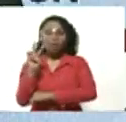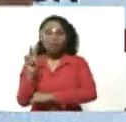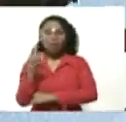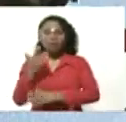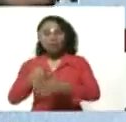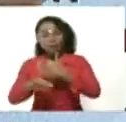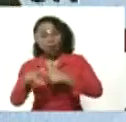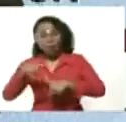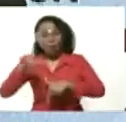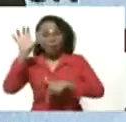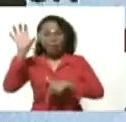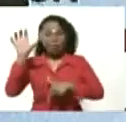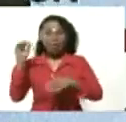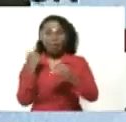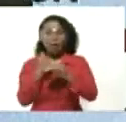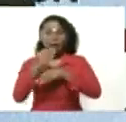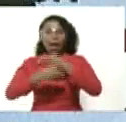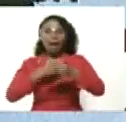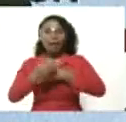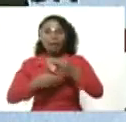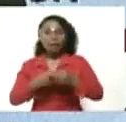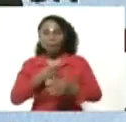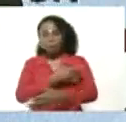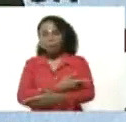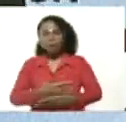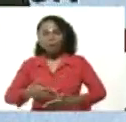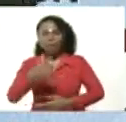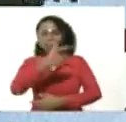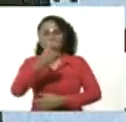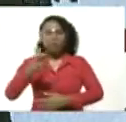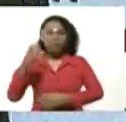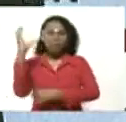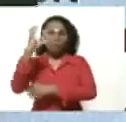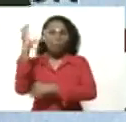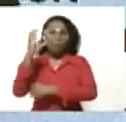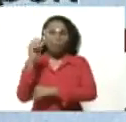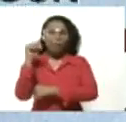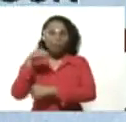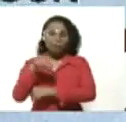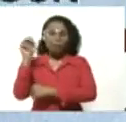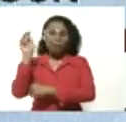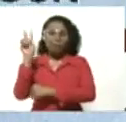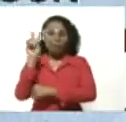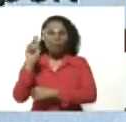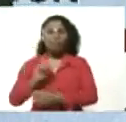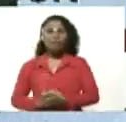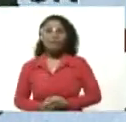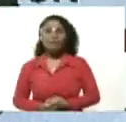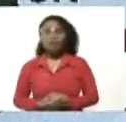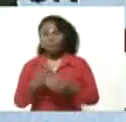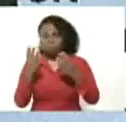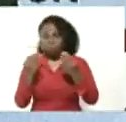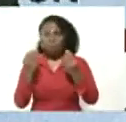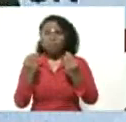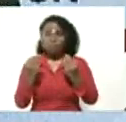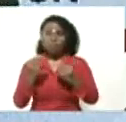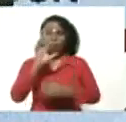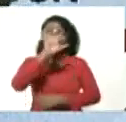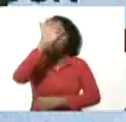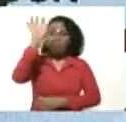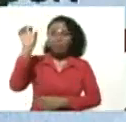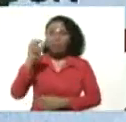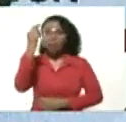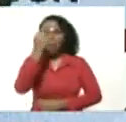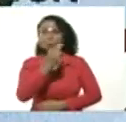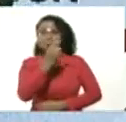país, igual que ayer salieron millones de colombianos a trabajar aquí, en Venezuela. Son muchos los países que se han comprometido con